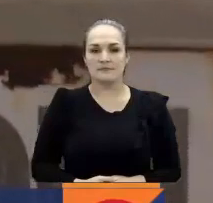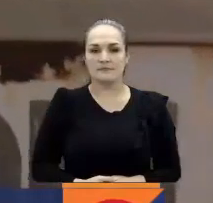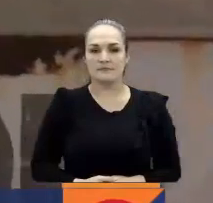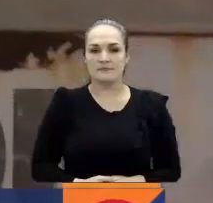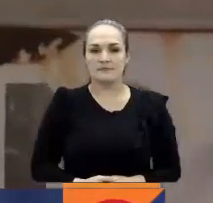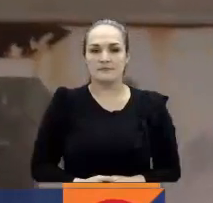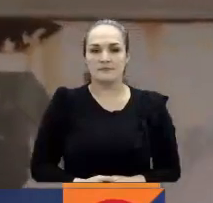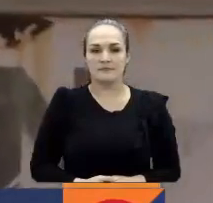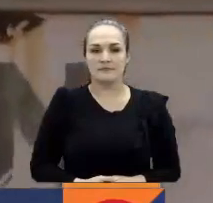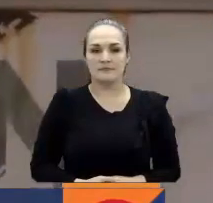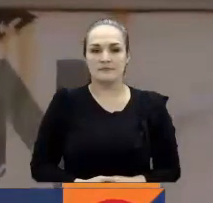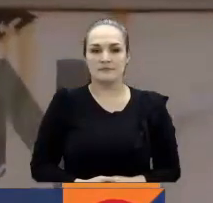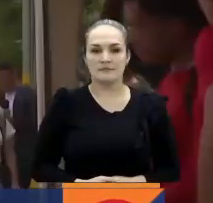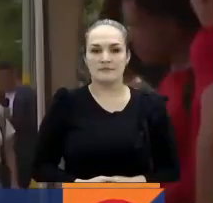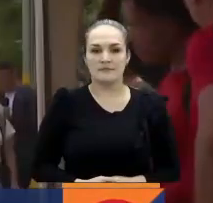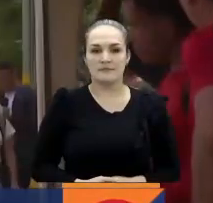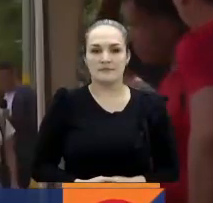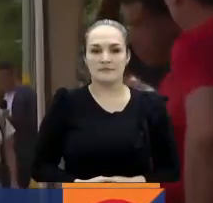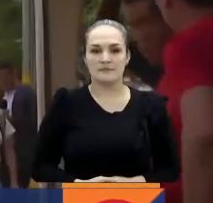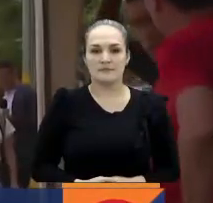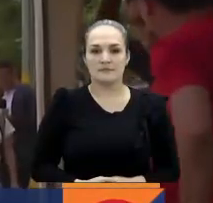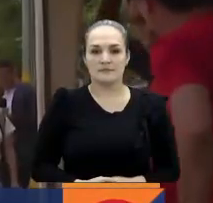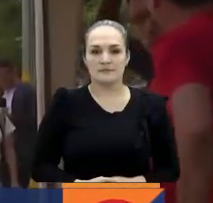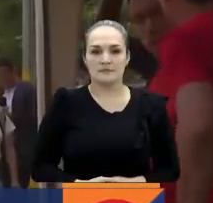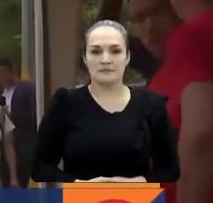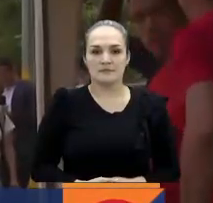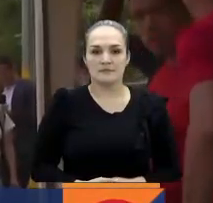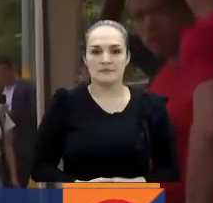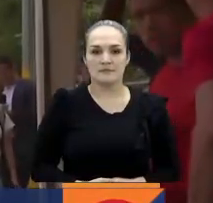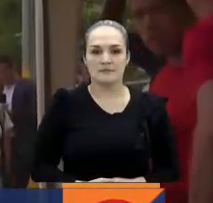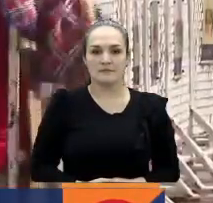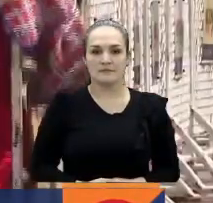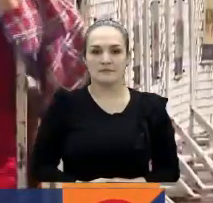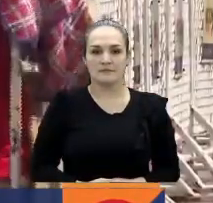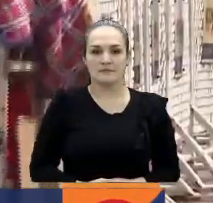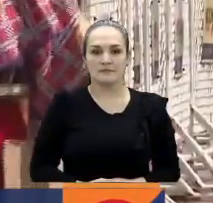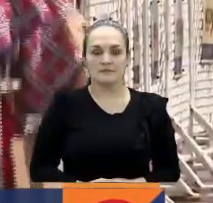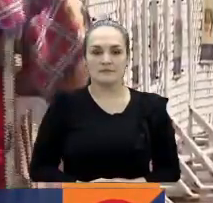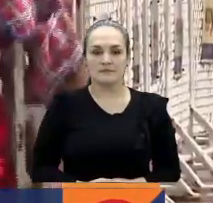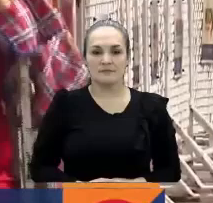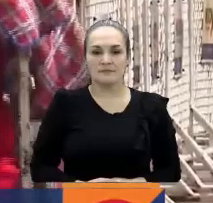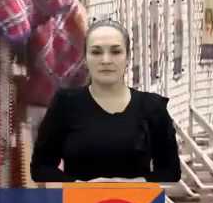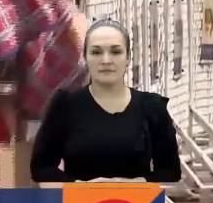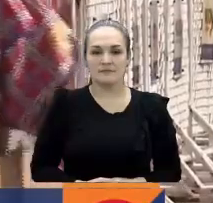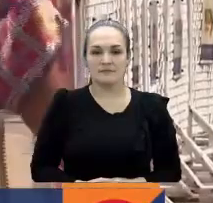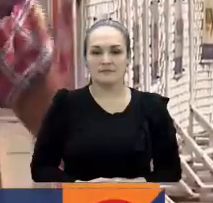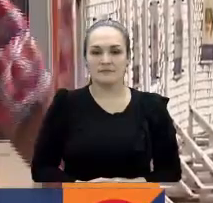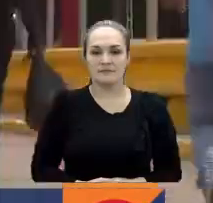No encuentro mi cámara. ¿No?